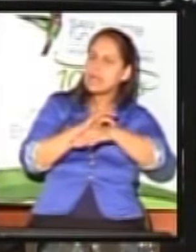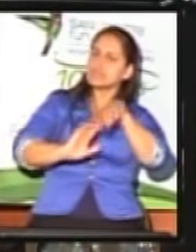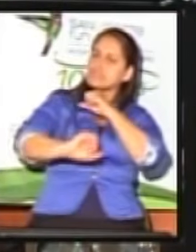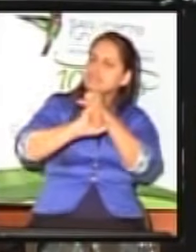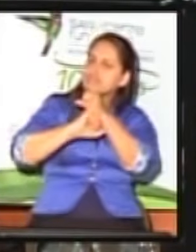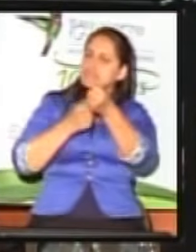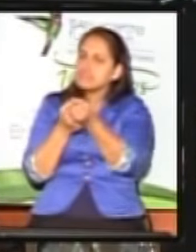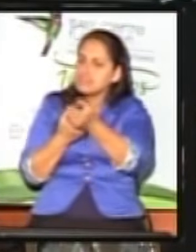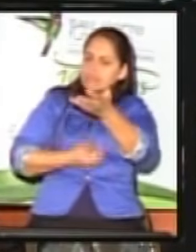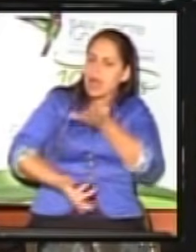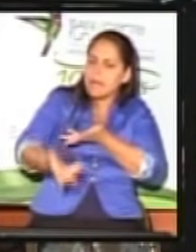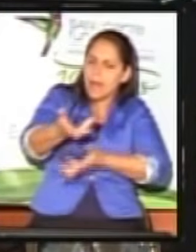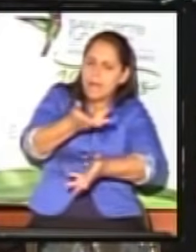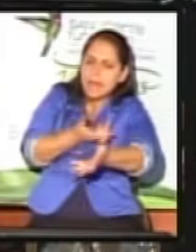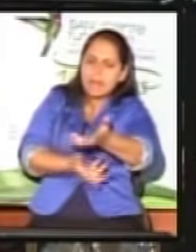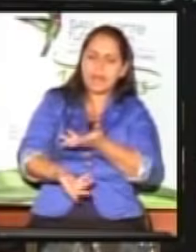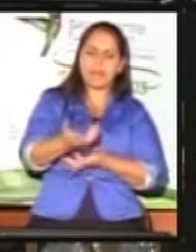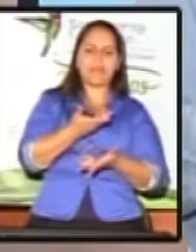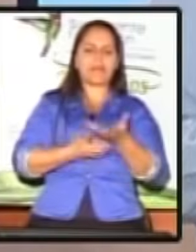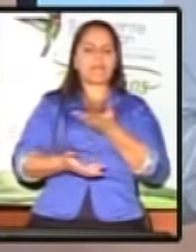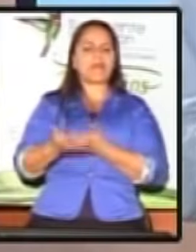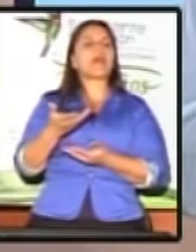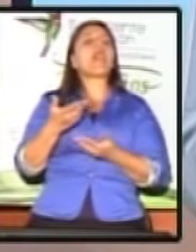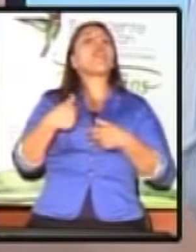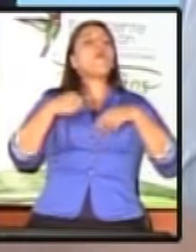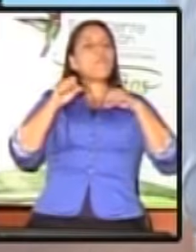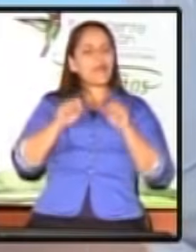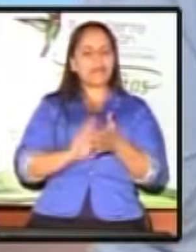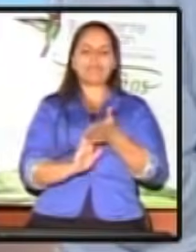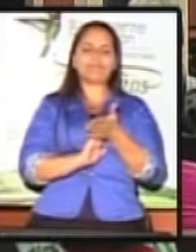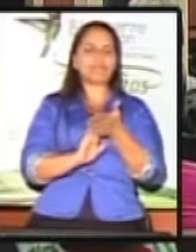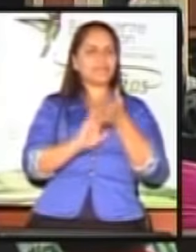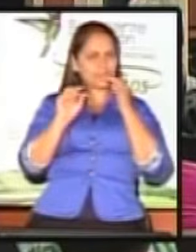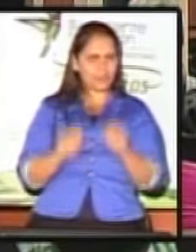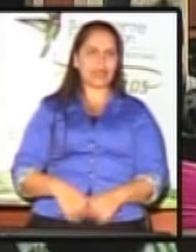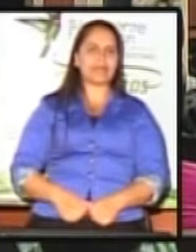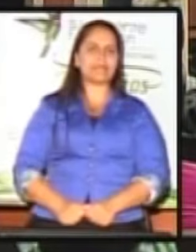del médico que pidió la biopsia, se puede empezar a hacer cuidado.